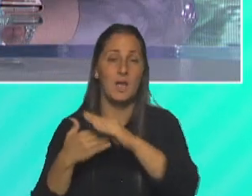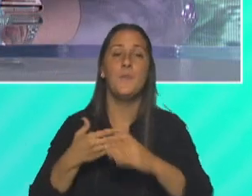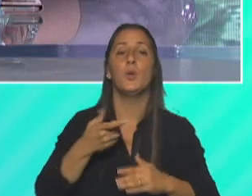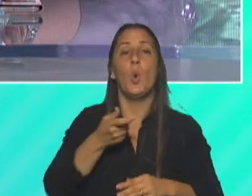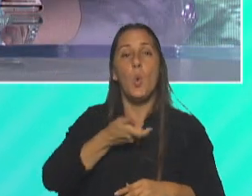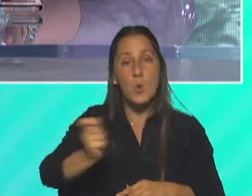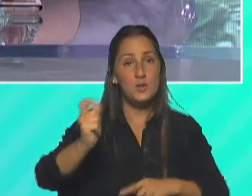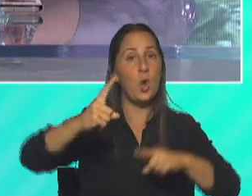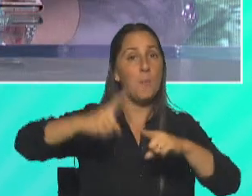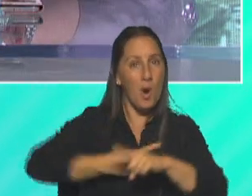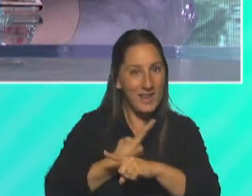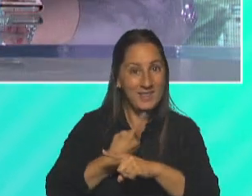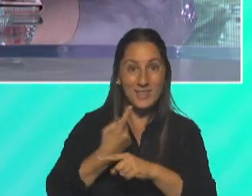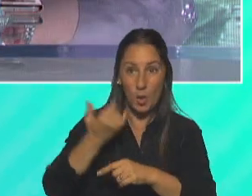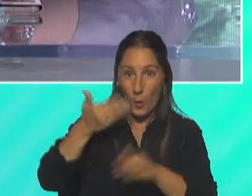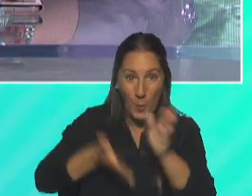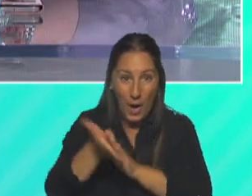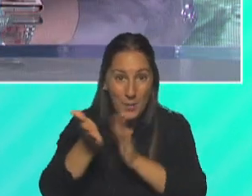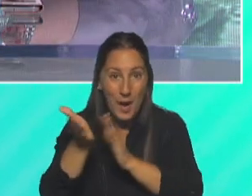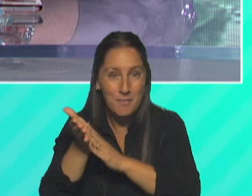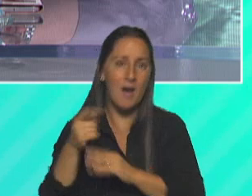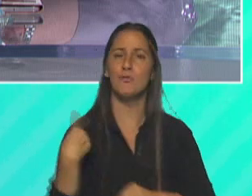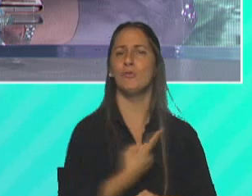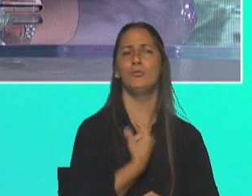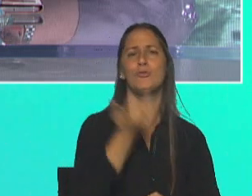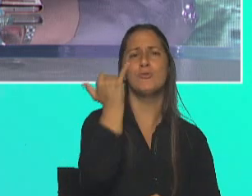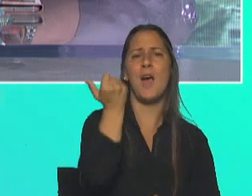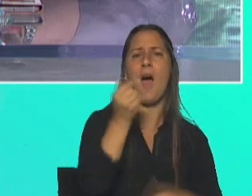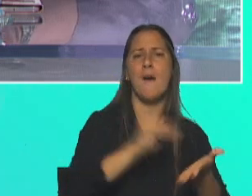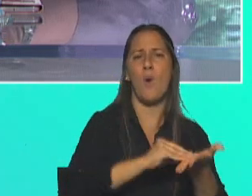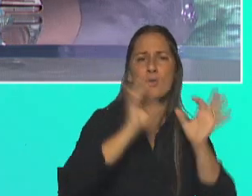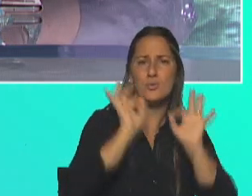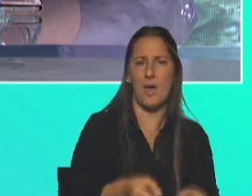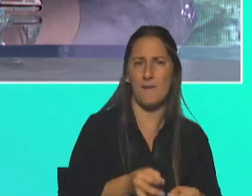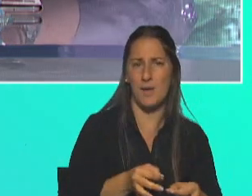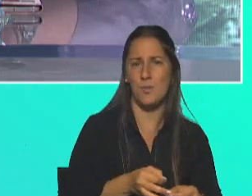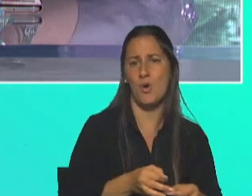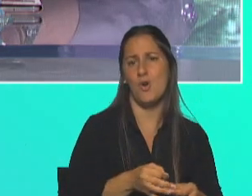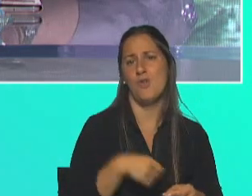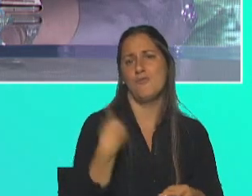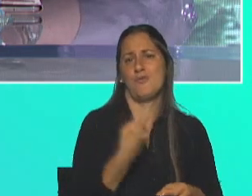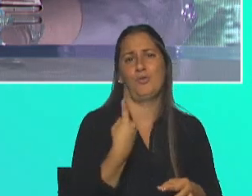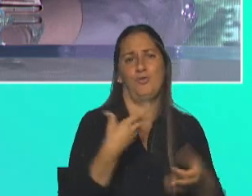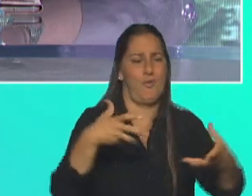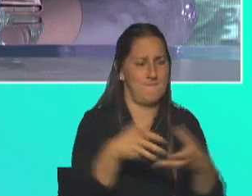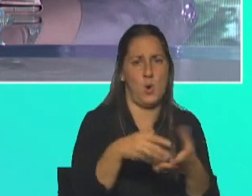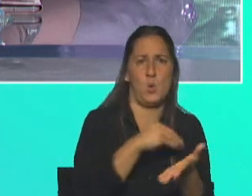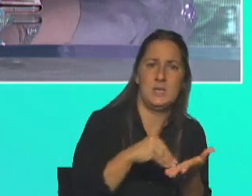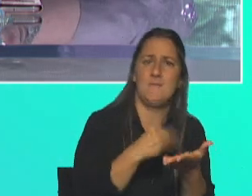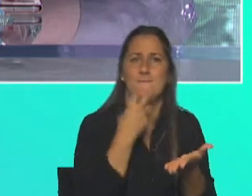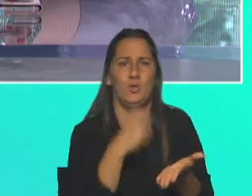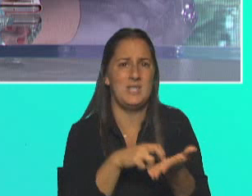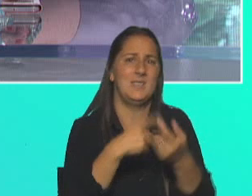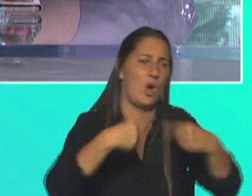está evidenciando algo que ya lo conocemos, tal vez nosotros que vivimos en este microclima, ustedes de noticias, yo